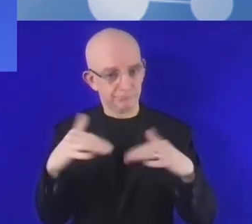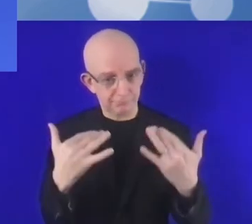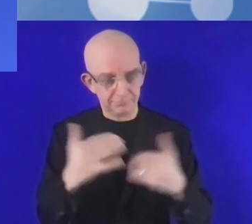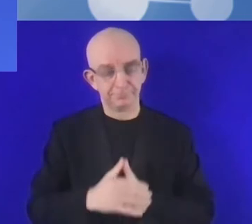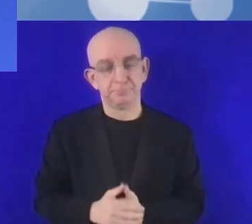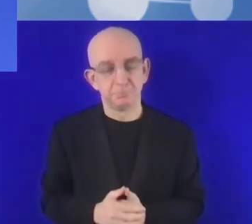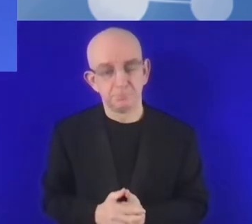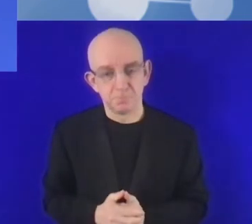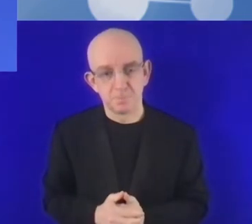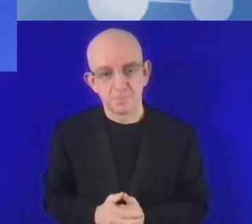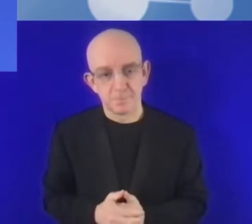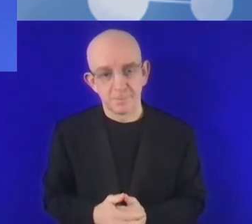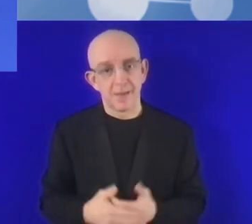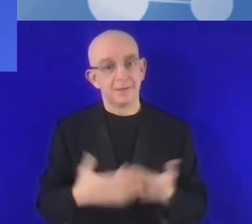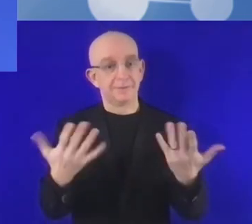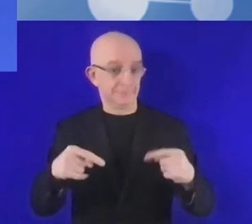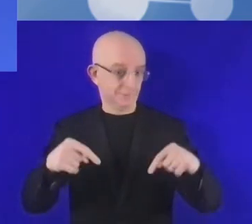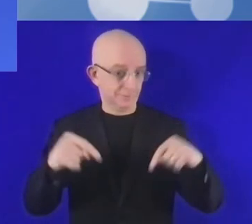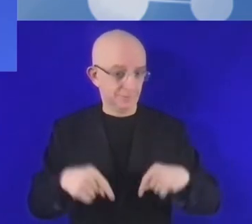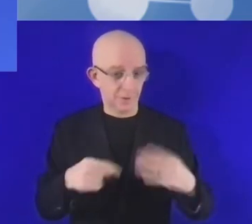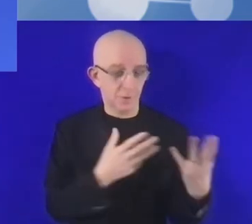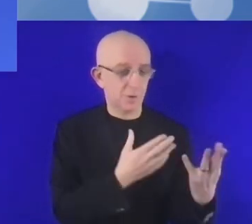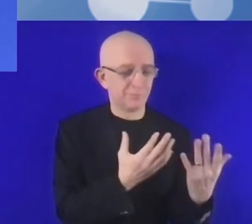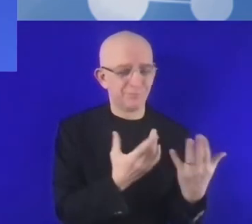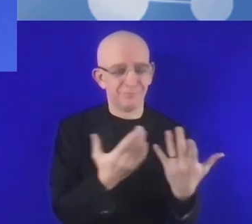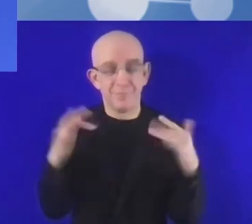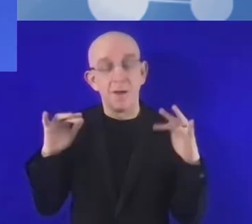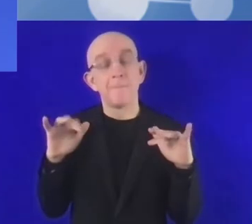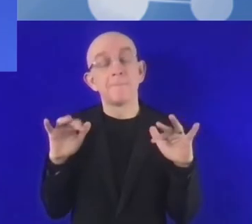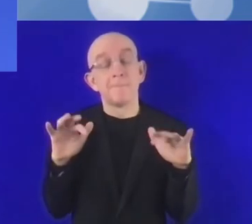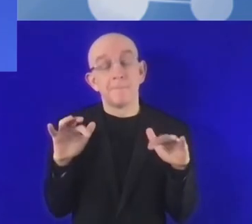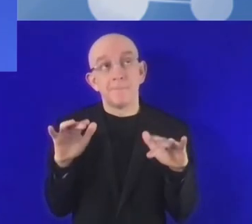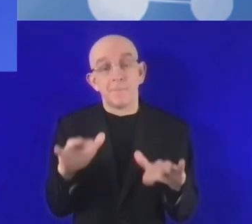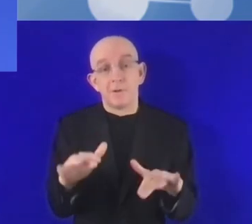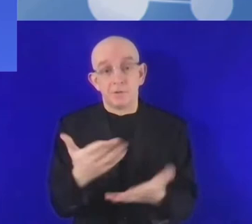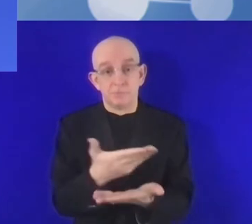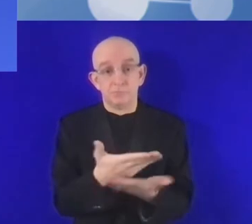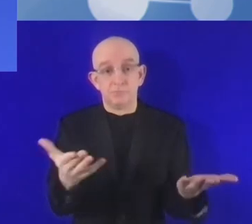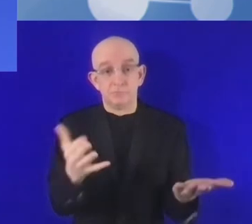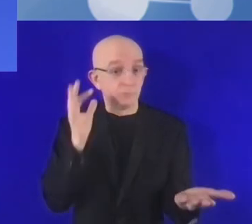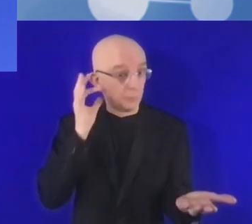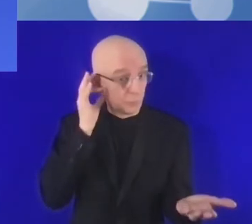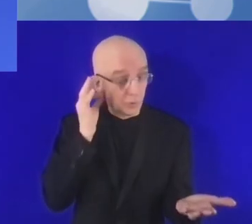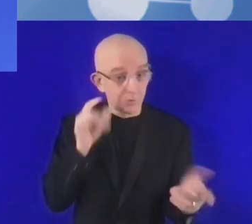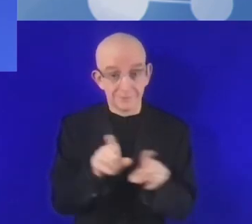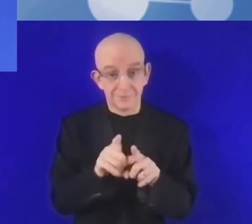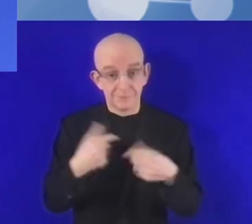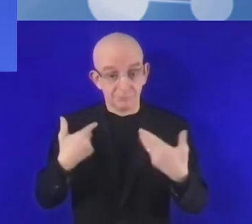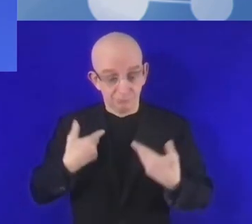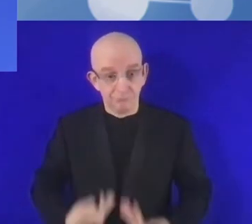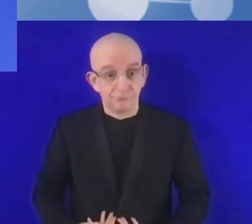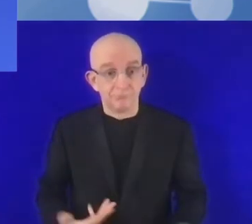de poder dirigirme a ustedes. Sin embargo, recuerdo que detrás de mí